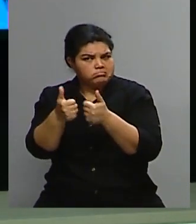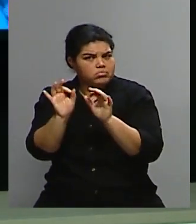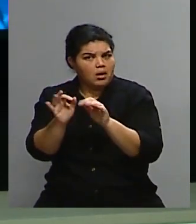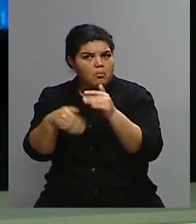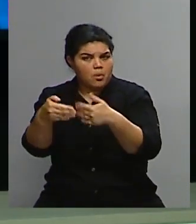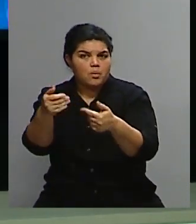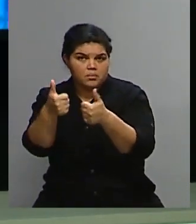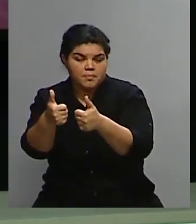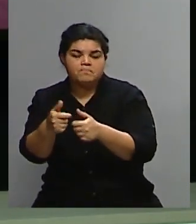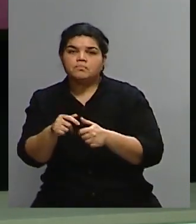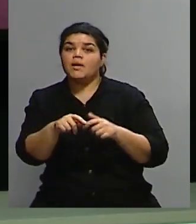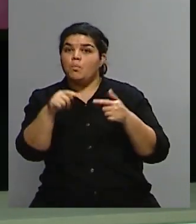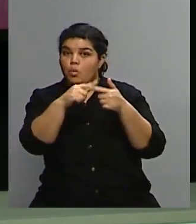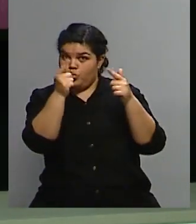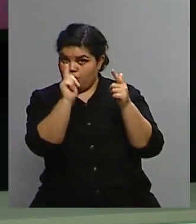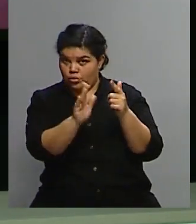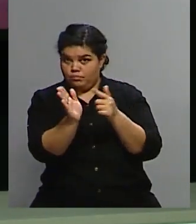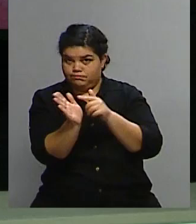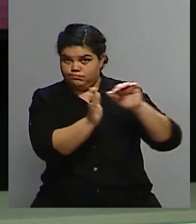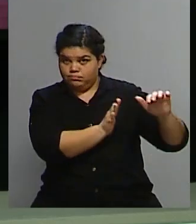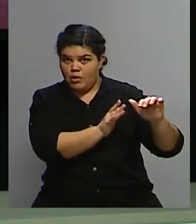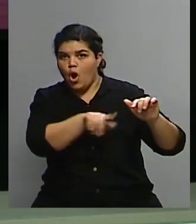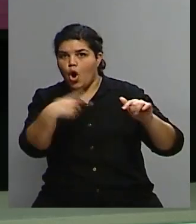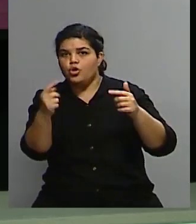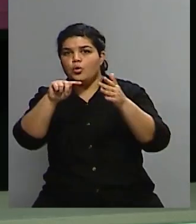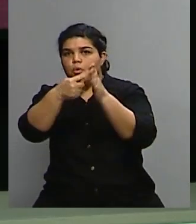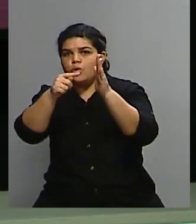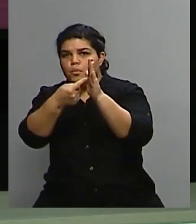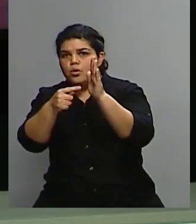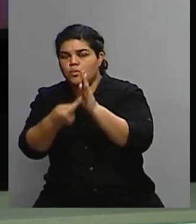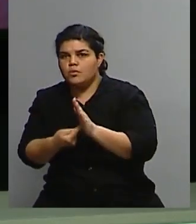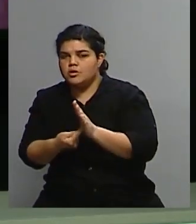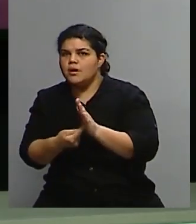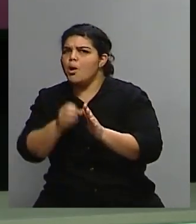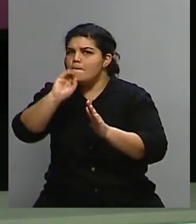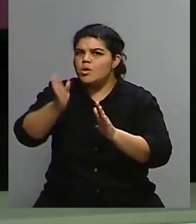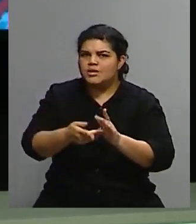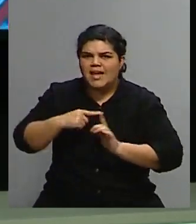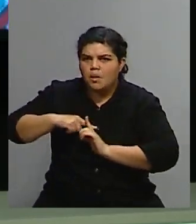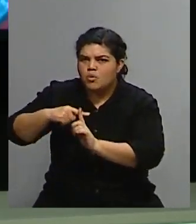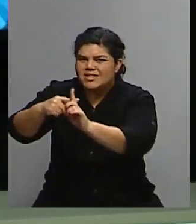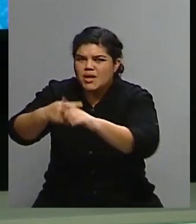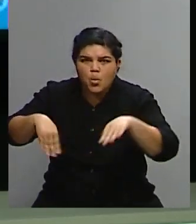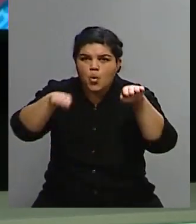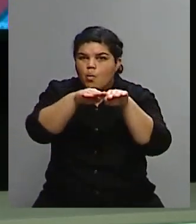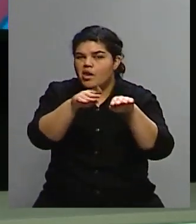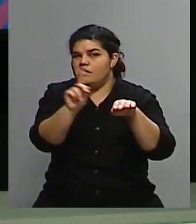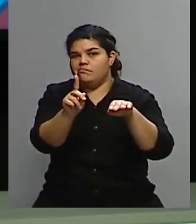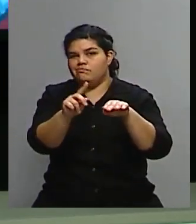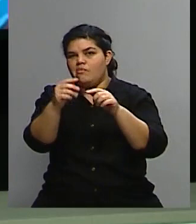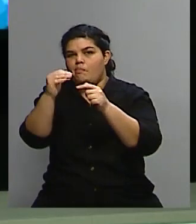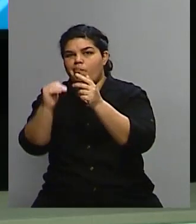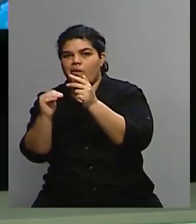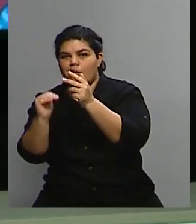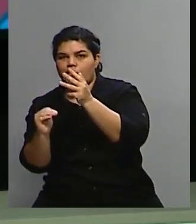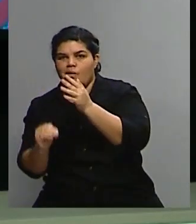otros aspectos, bueno, ahí quizás la valorización ya no es tan positiva de alguna manera, ¿no?